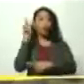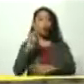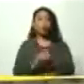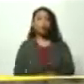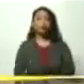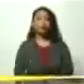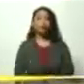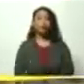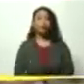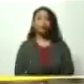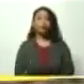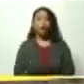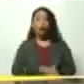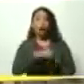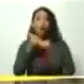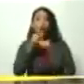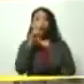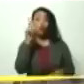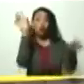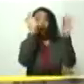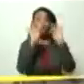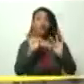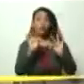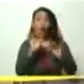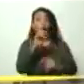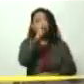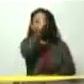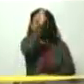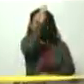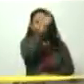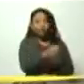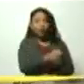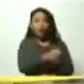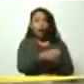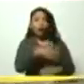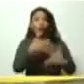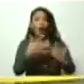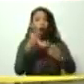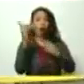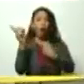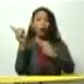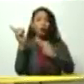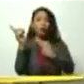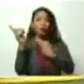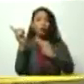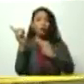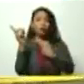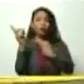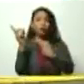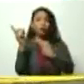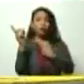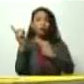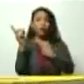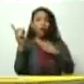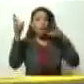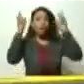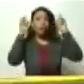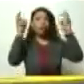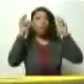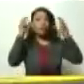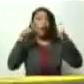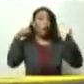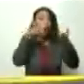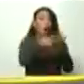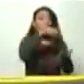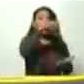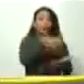están de algún modo reconociendo que ese expediente de golpes